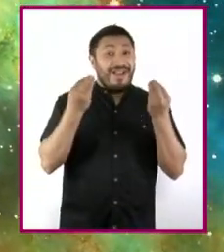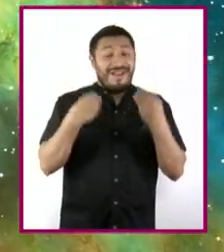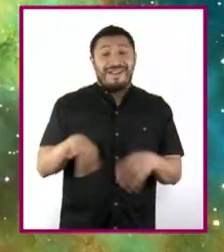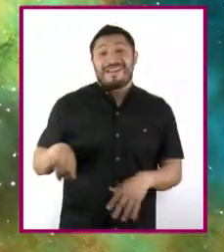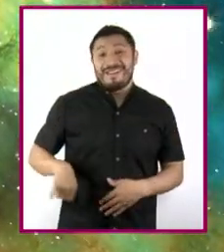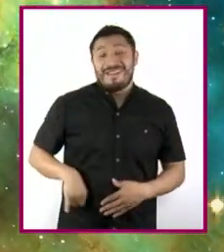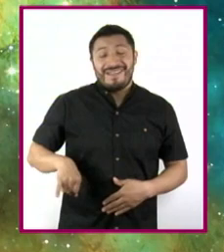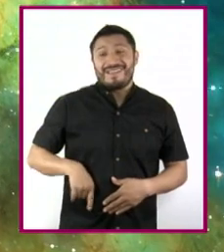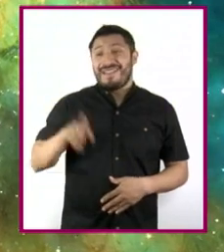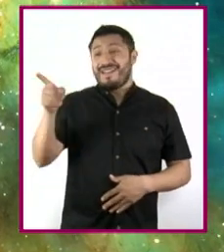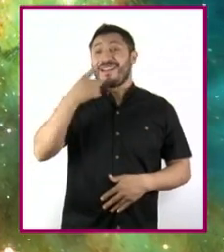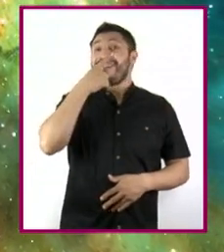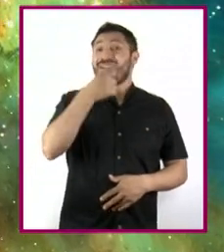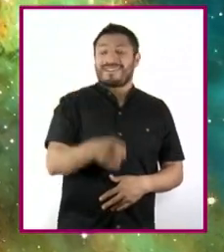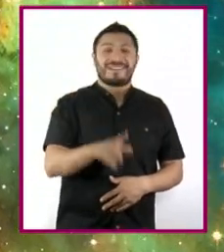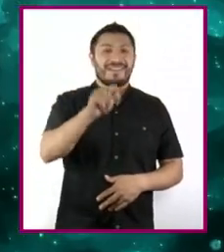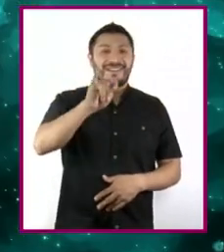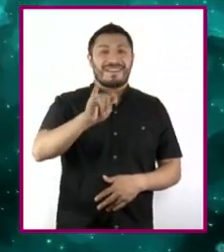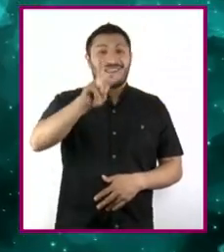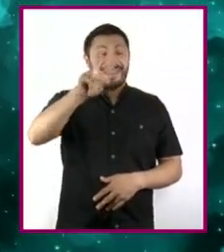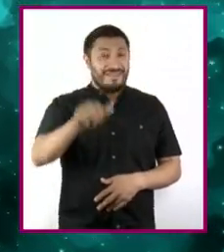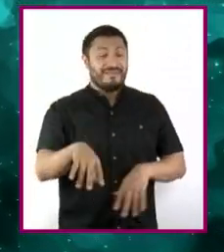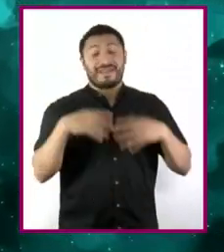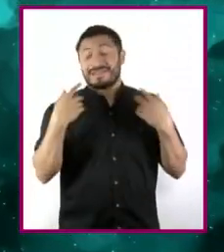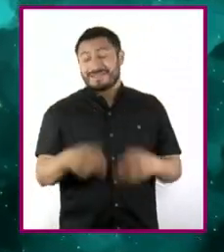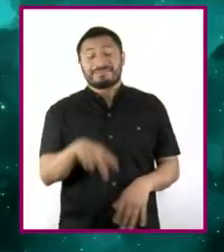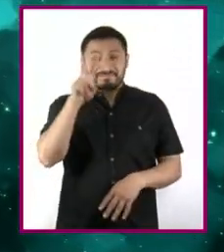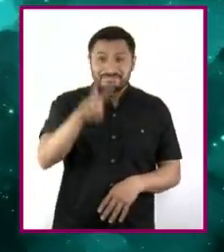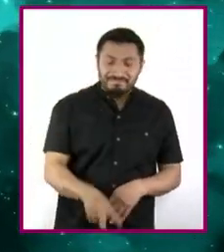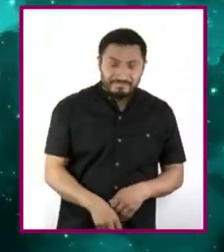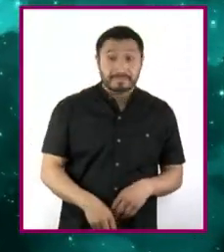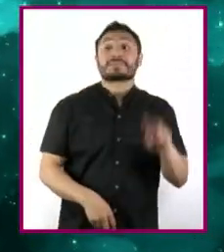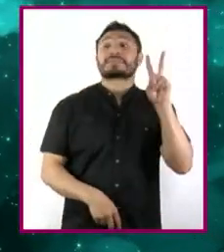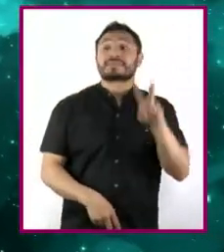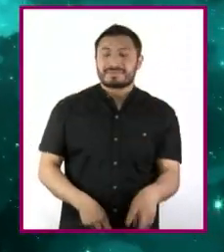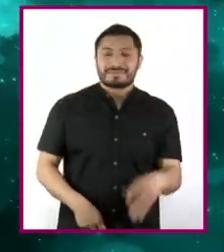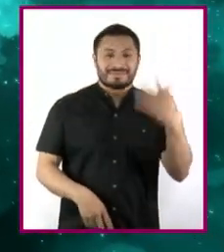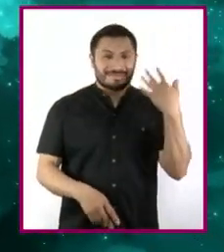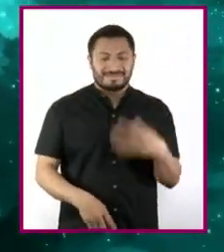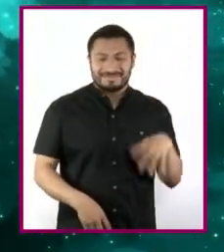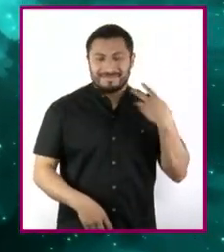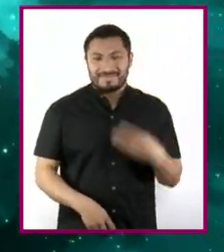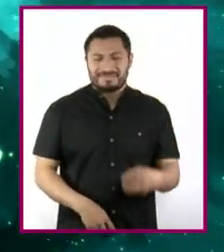interesante todo lo que nos contó Tiba. Es cierto, Pepe. Suena bastante